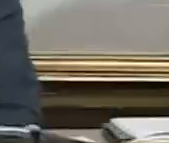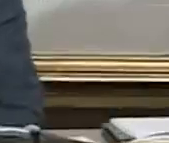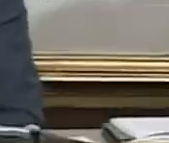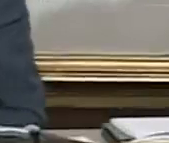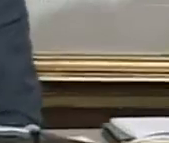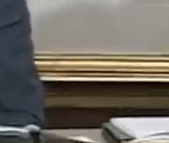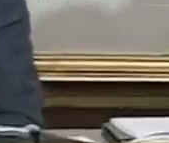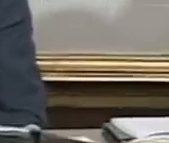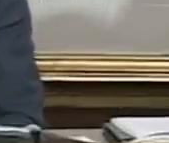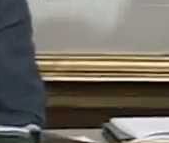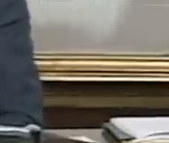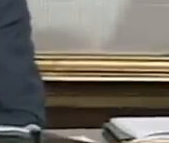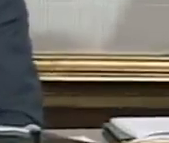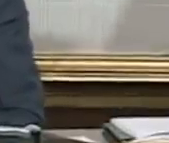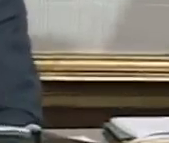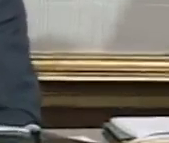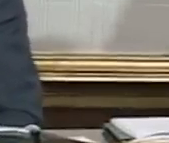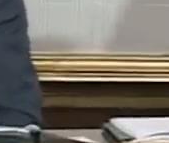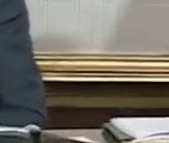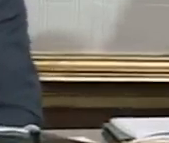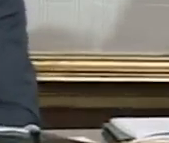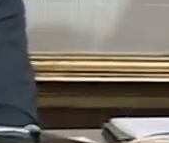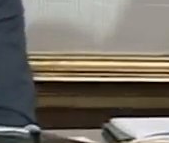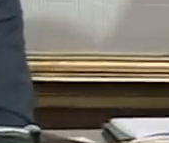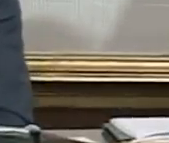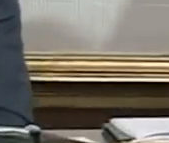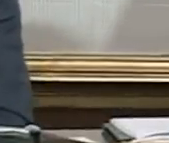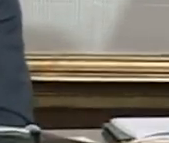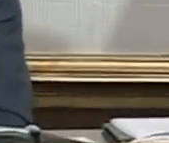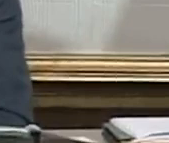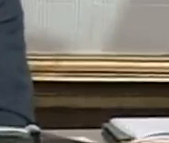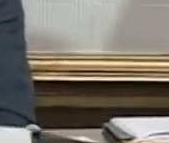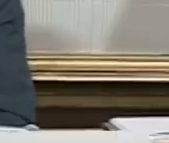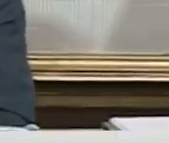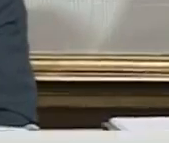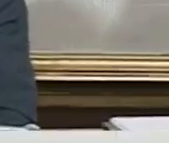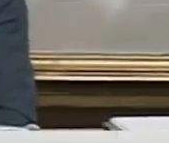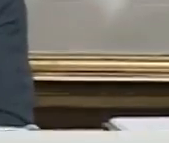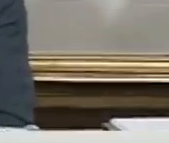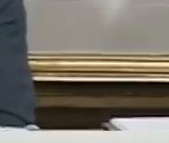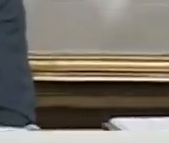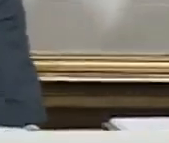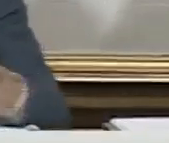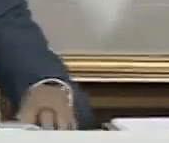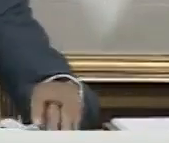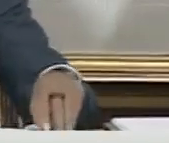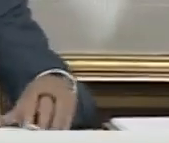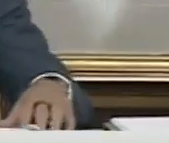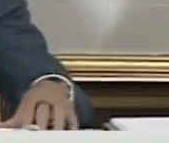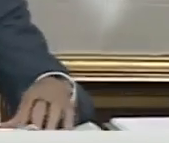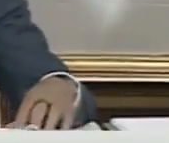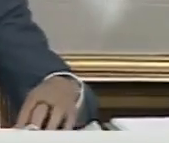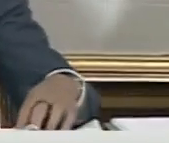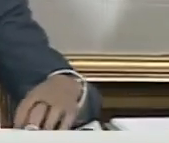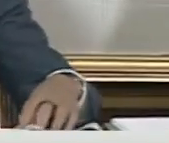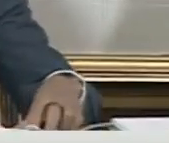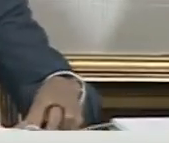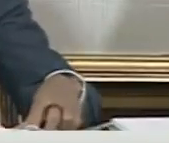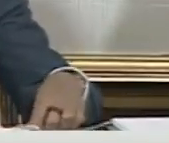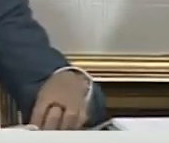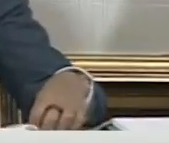Muchas gracias. Y un abrazo a mis paisanos, barquisimetanas, barquisimetanos, a la bella ciudad